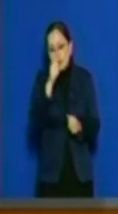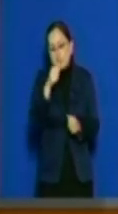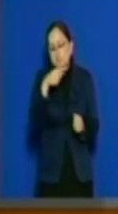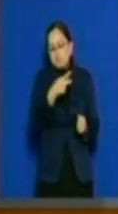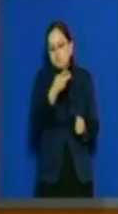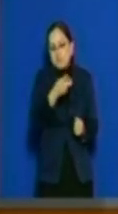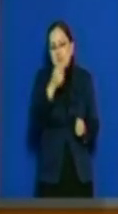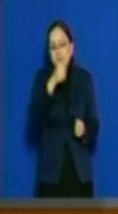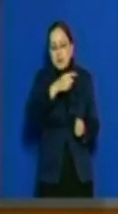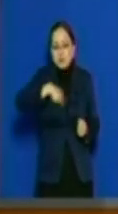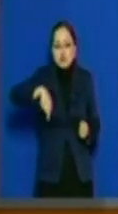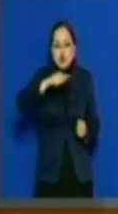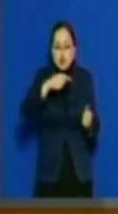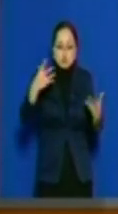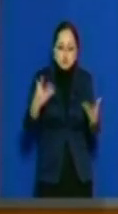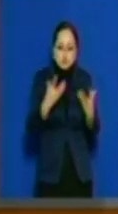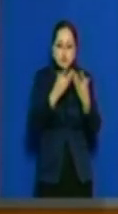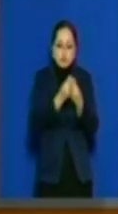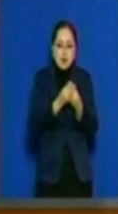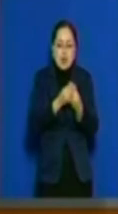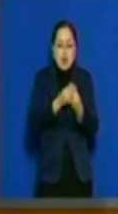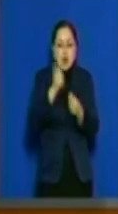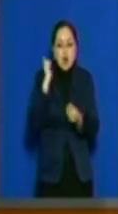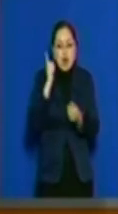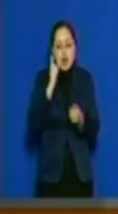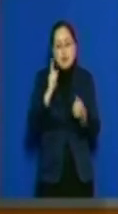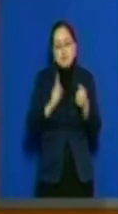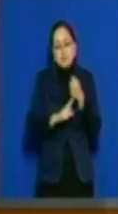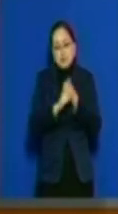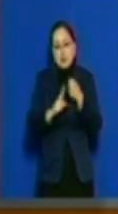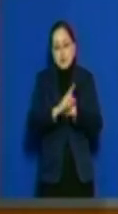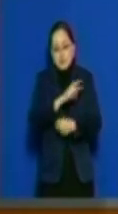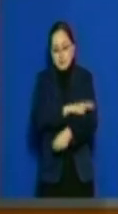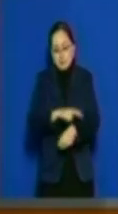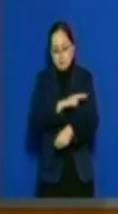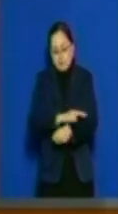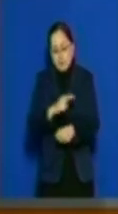que va a resolver a fondo los problemas de la sociedad. Gracias. Gracias.